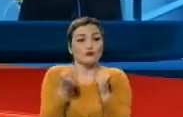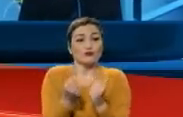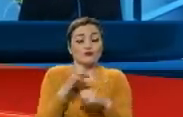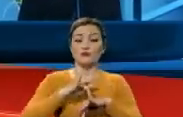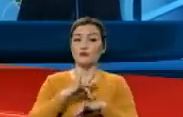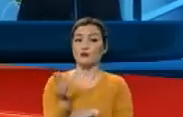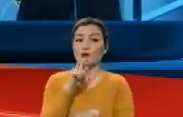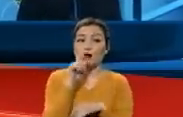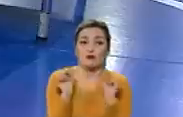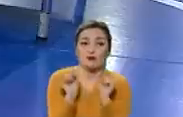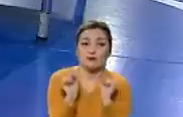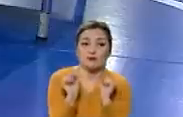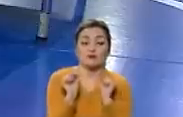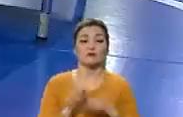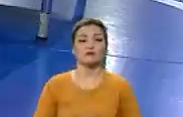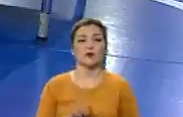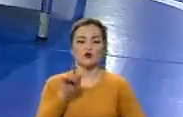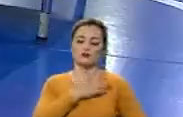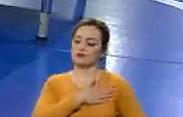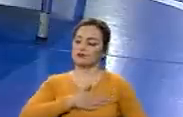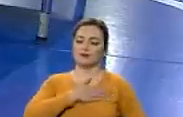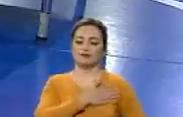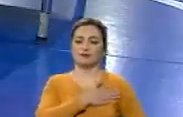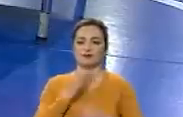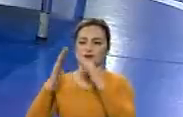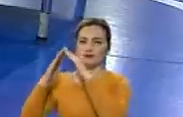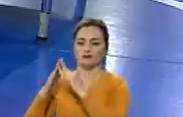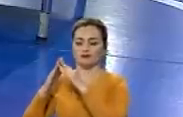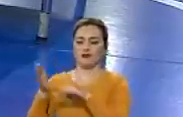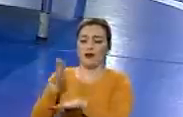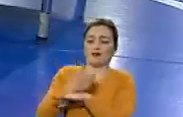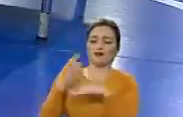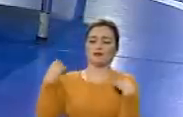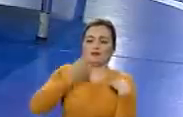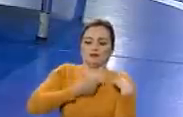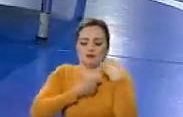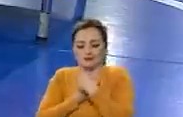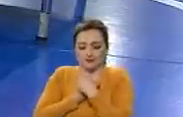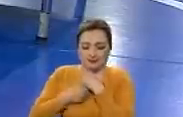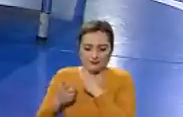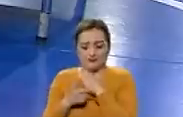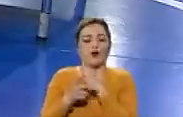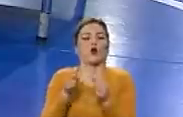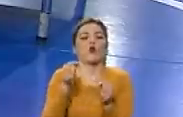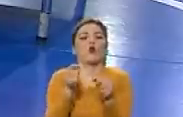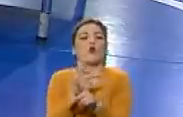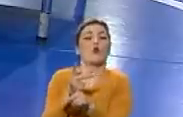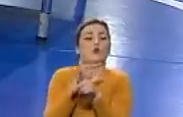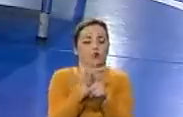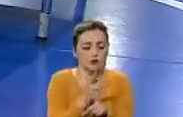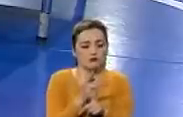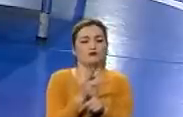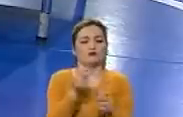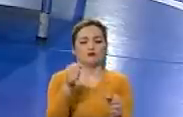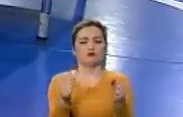un poquito de frío, así que usted salga de casa bien abrigado, tome las precauciones necesarias y maneje también despacio. Cuando la calzada